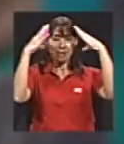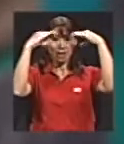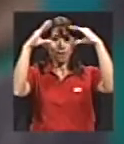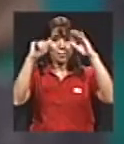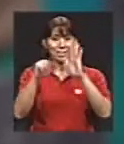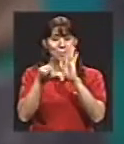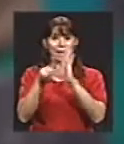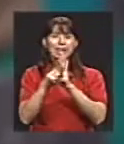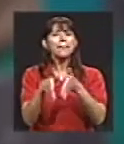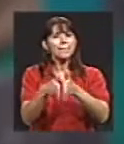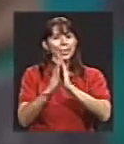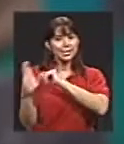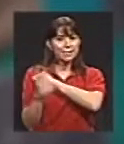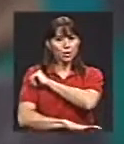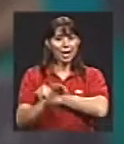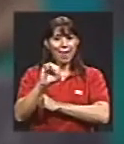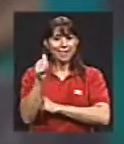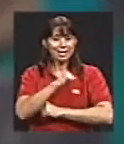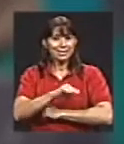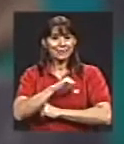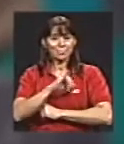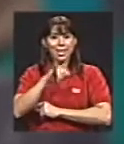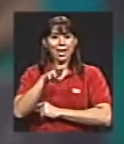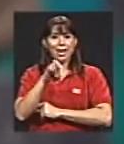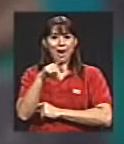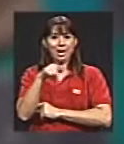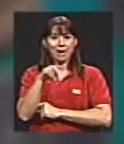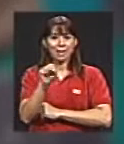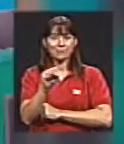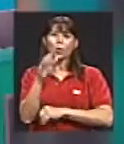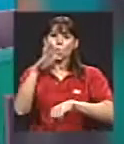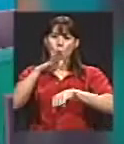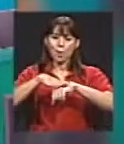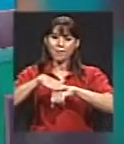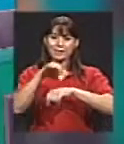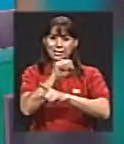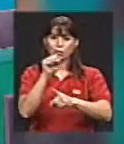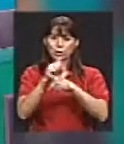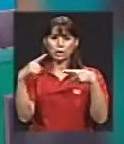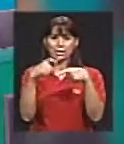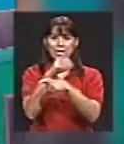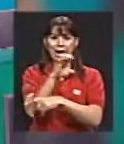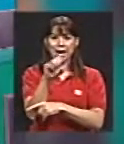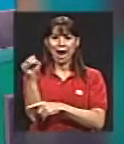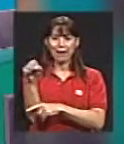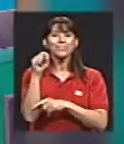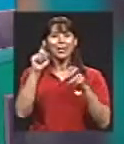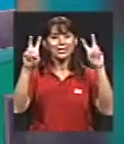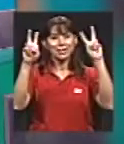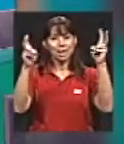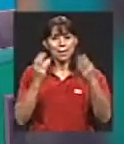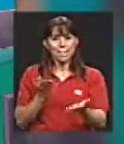pide sancionar a diez jerarcas culpables de la crisis de la caja es la portada y el tema planteado con la